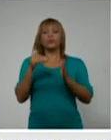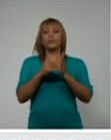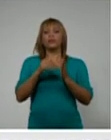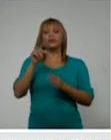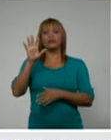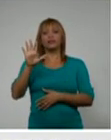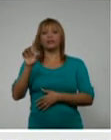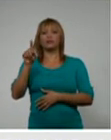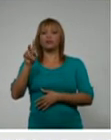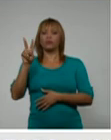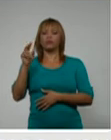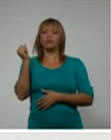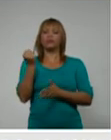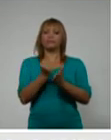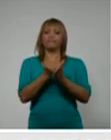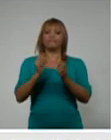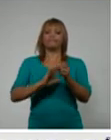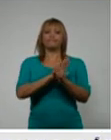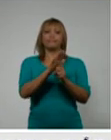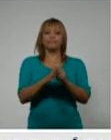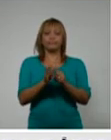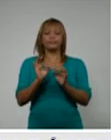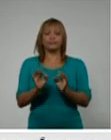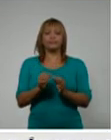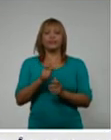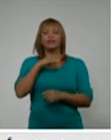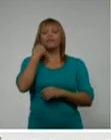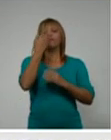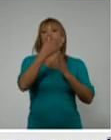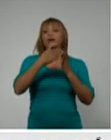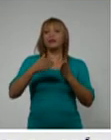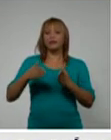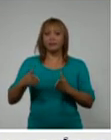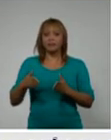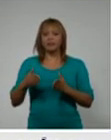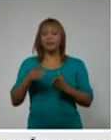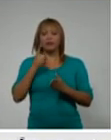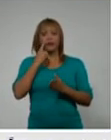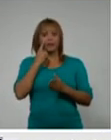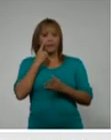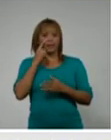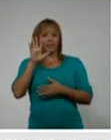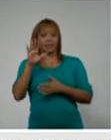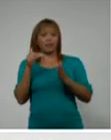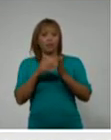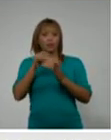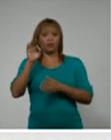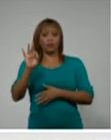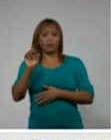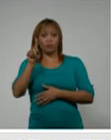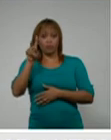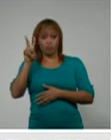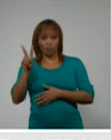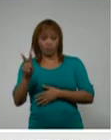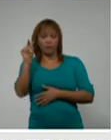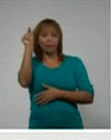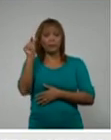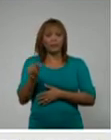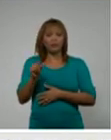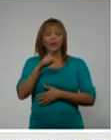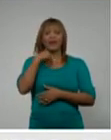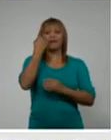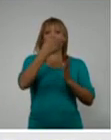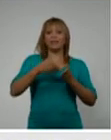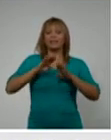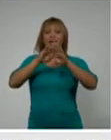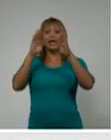778.512 casos confirmados. Fallecieron, fíjense que de los 5.812 que fallecen en el